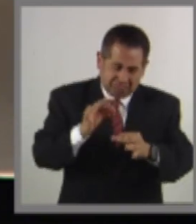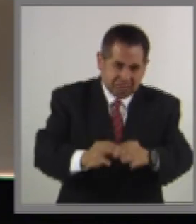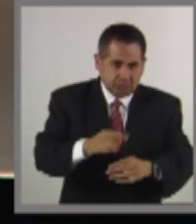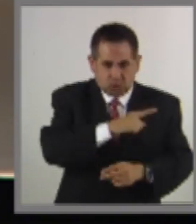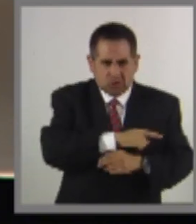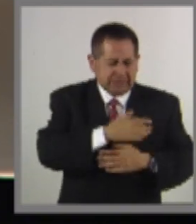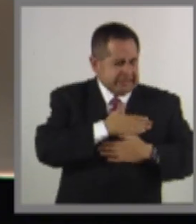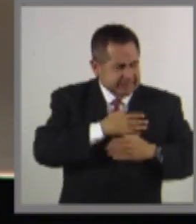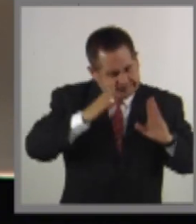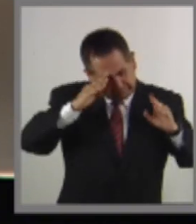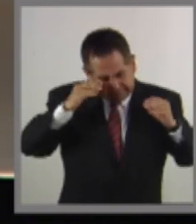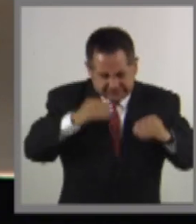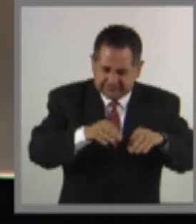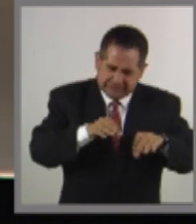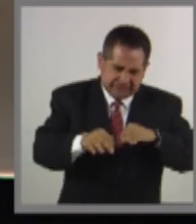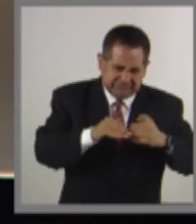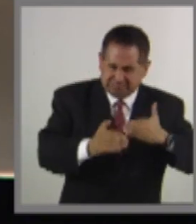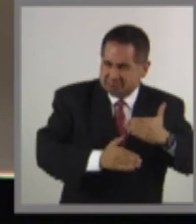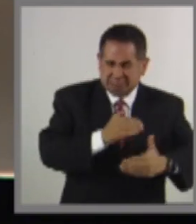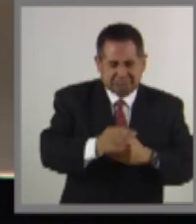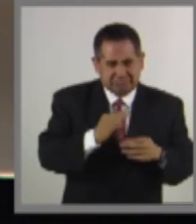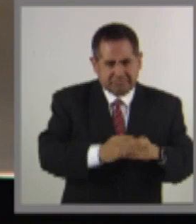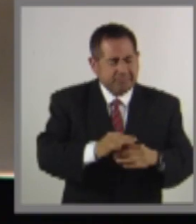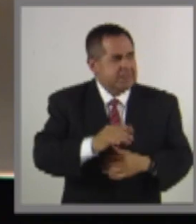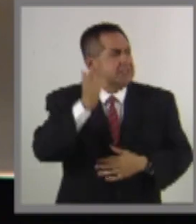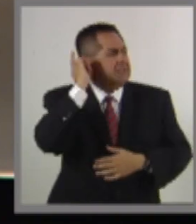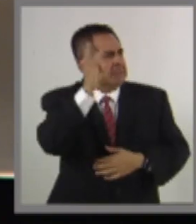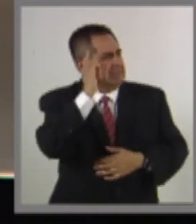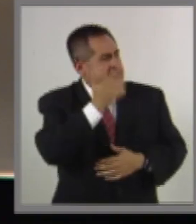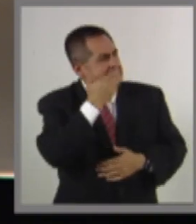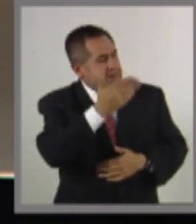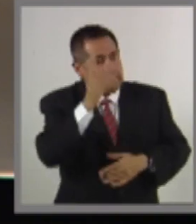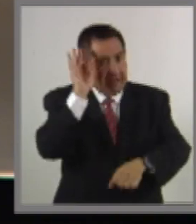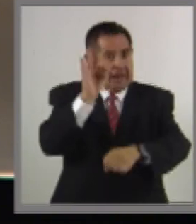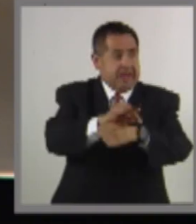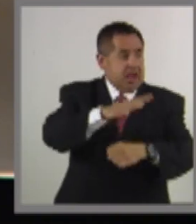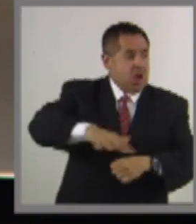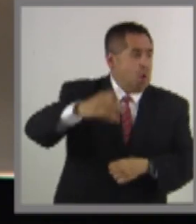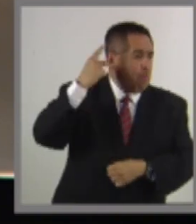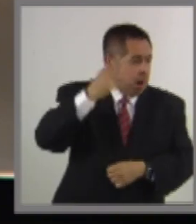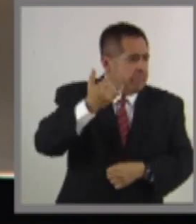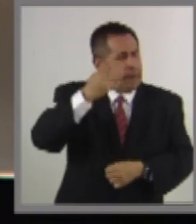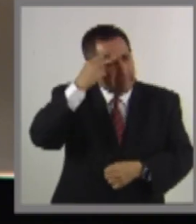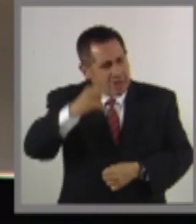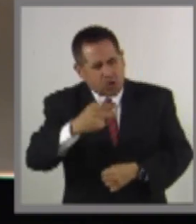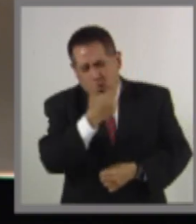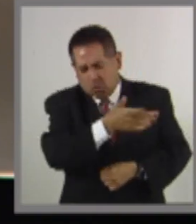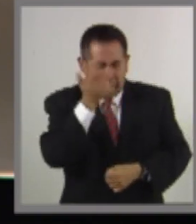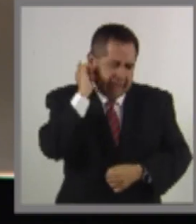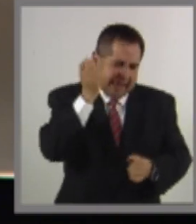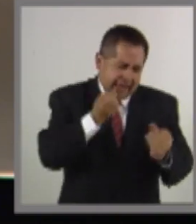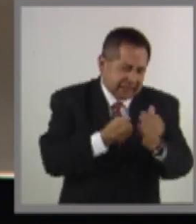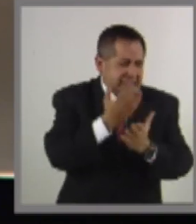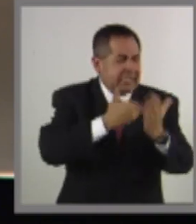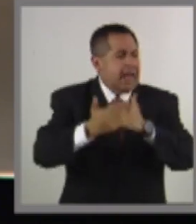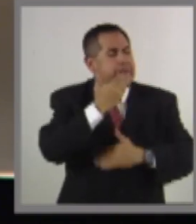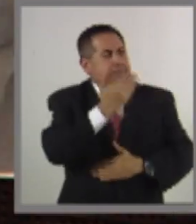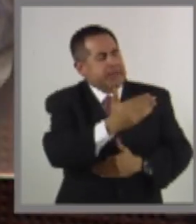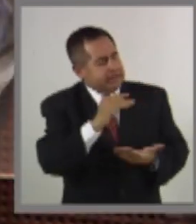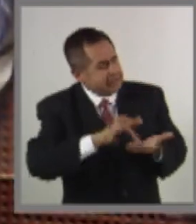lo que está trabajando en ese momento. Le deseo, por el bien de Puebla y de México, el mayor de los éxitos. Muchas